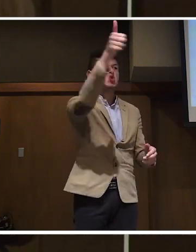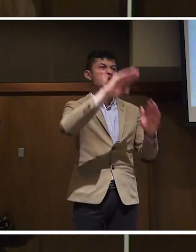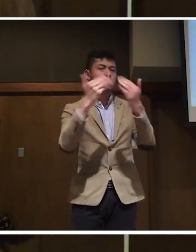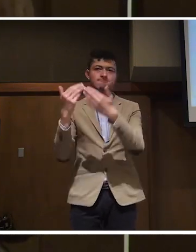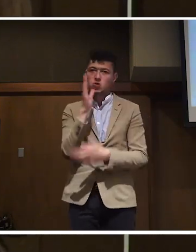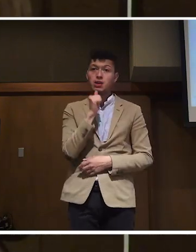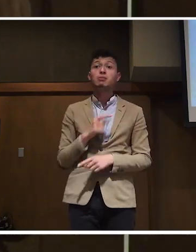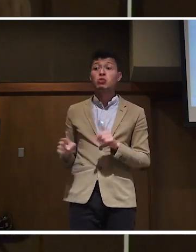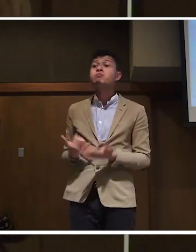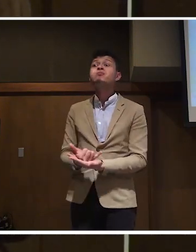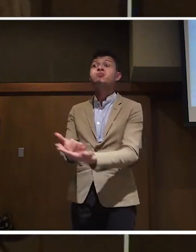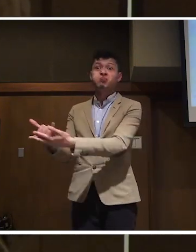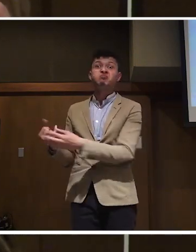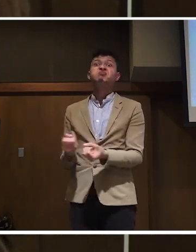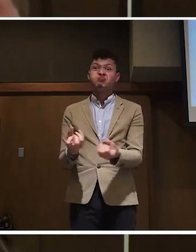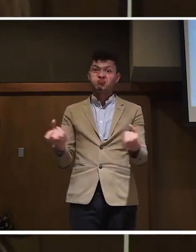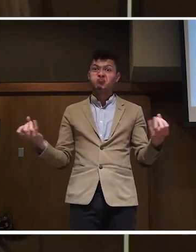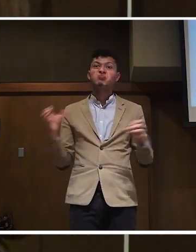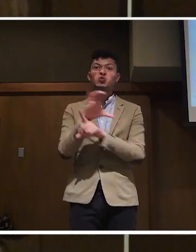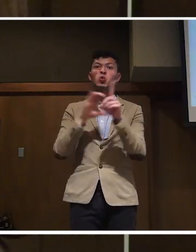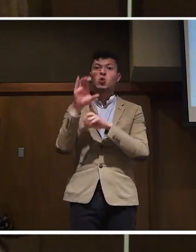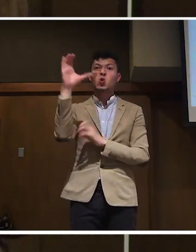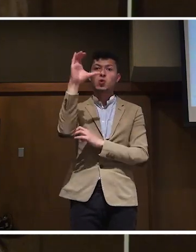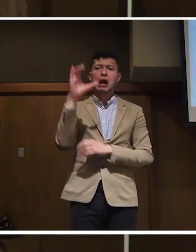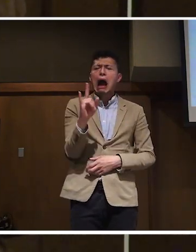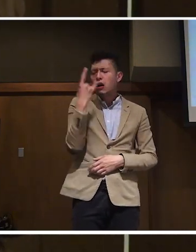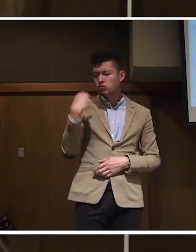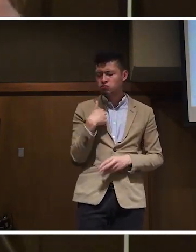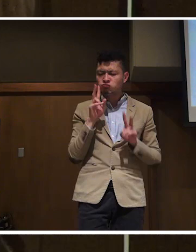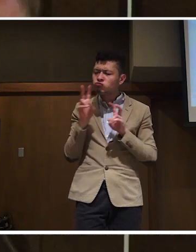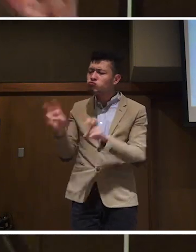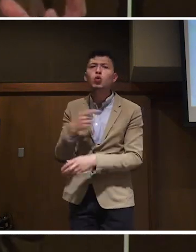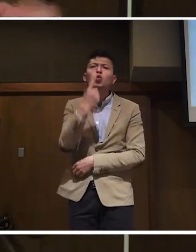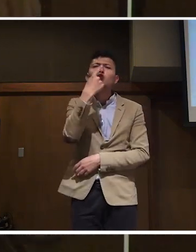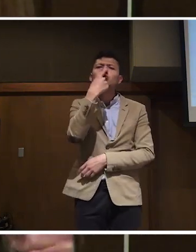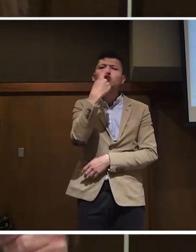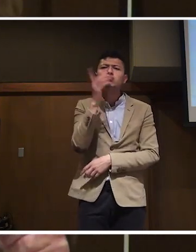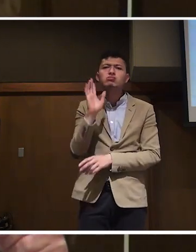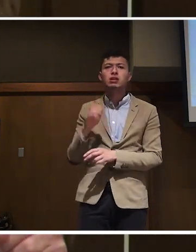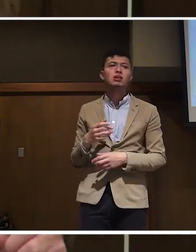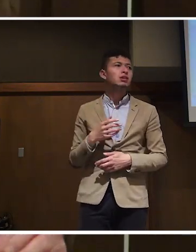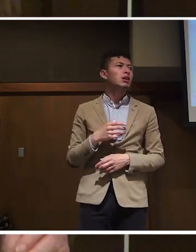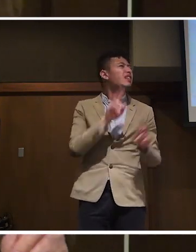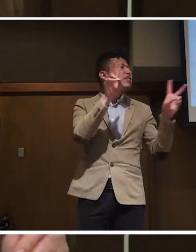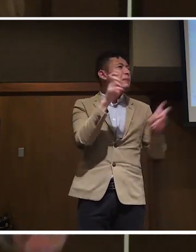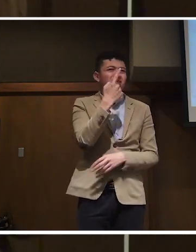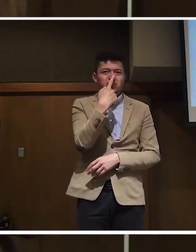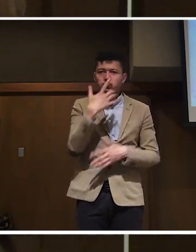cultura colombiana que permite que un investigador curioso, y no importa cuál sea el tema de su